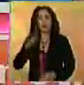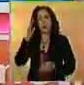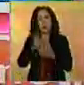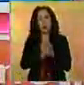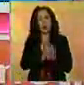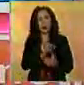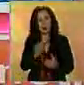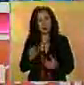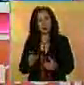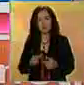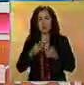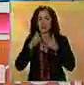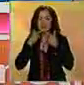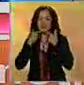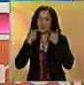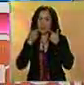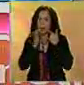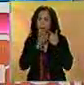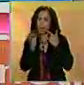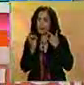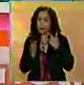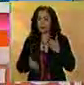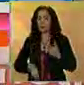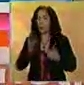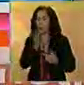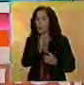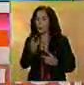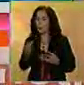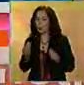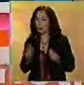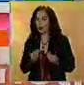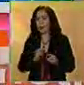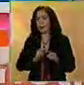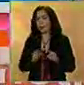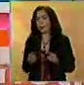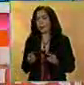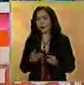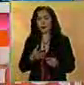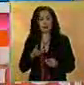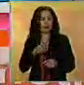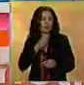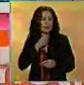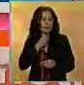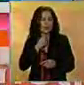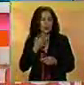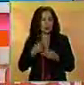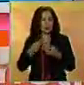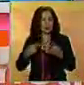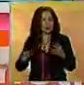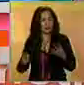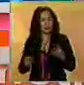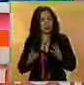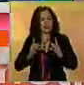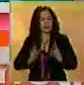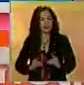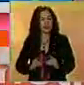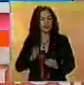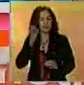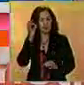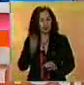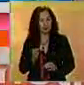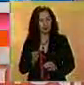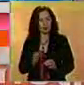Hola amigos, el mostrar una sonrisa perfecta es prioridad para muchos. Sin embargo, no todos están dispuestos a someterse a las diversas opciones que hay para garantizar